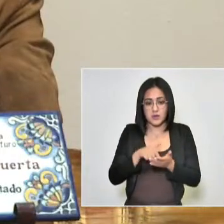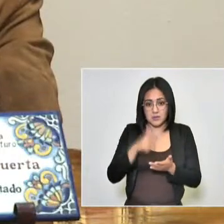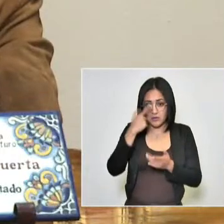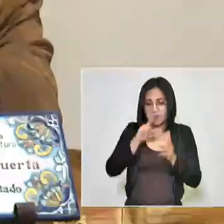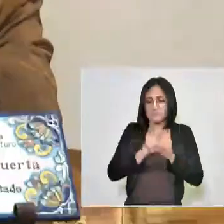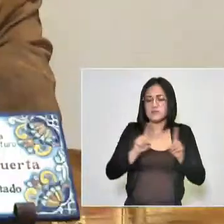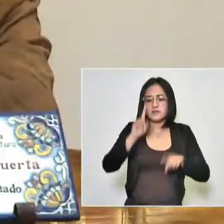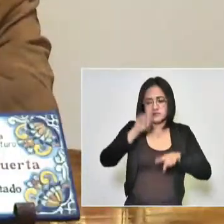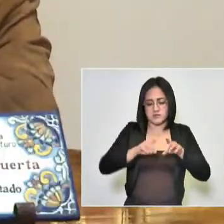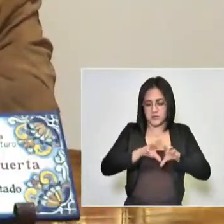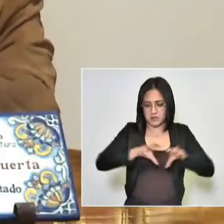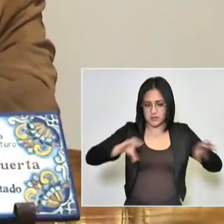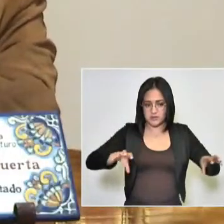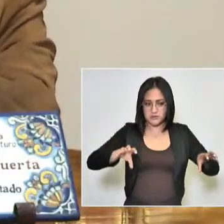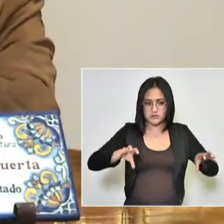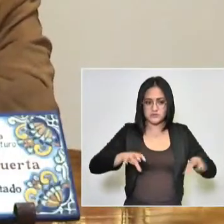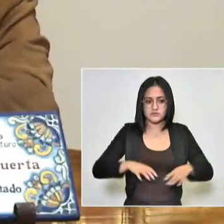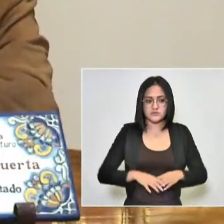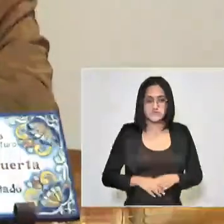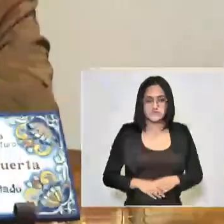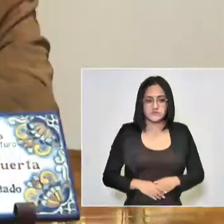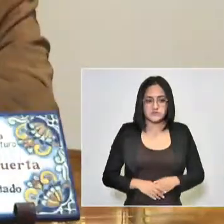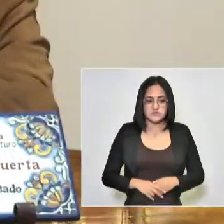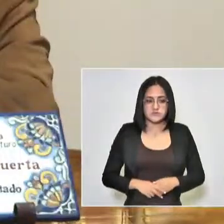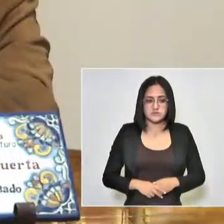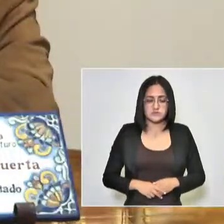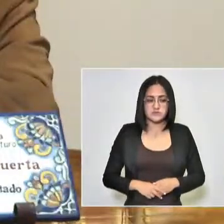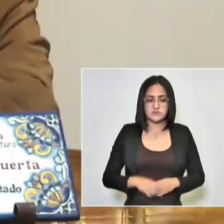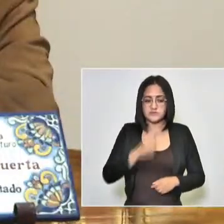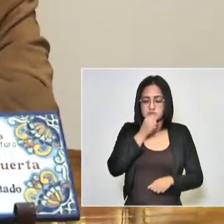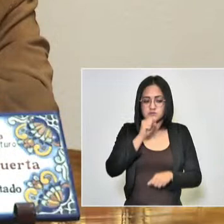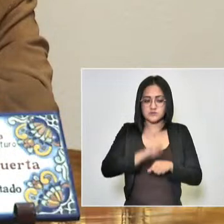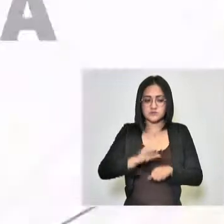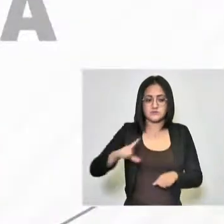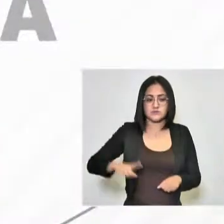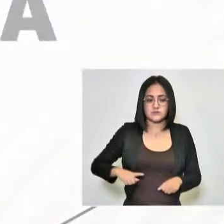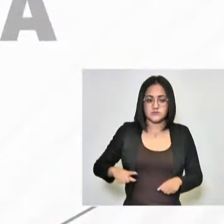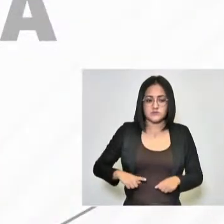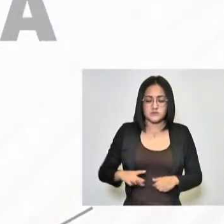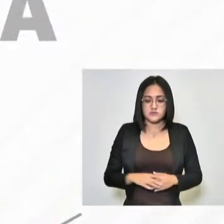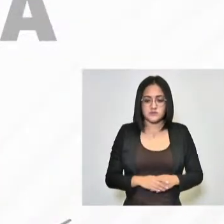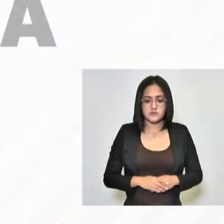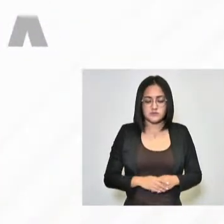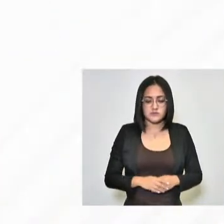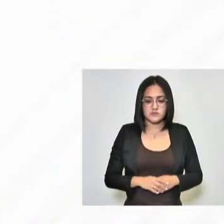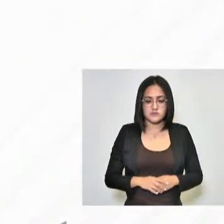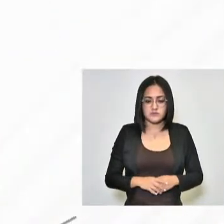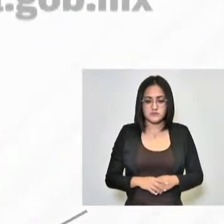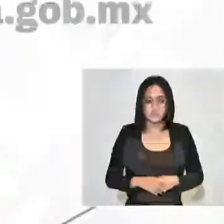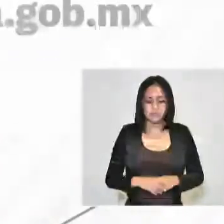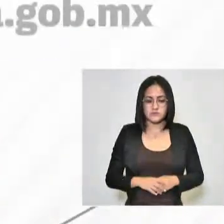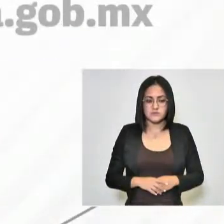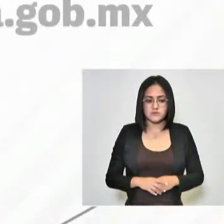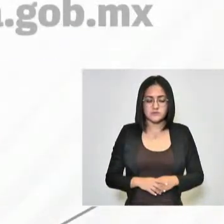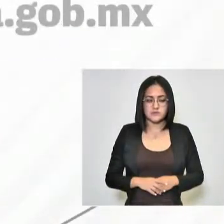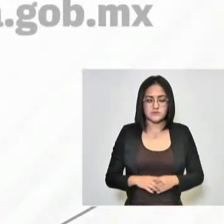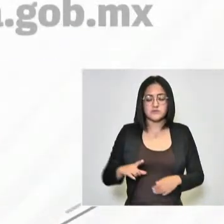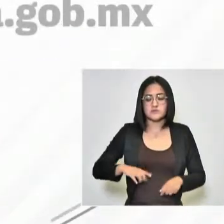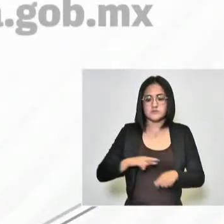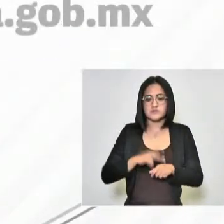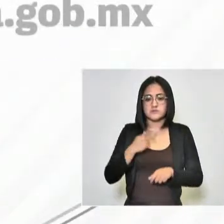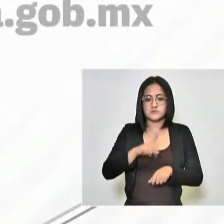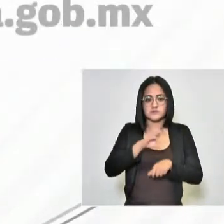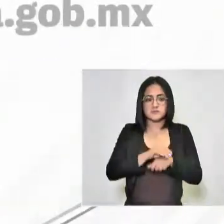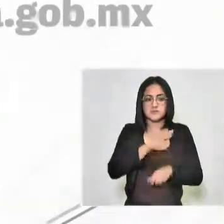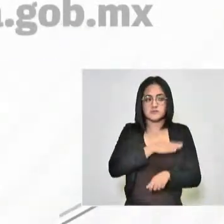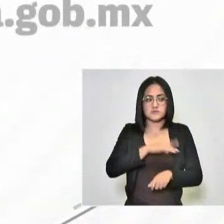al reclusorio. Secretario de Gobernación. Sí, gobernador, con su